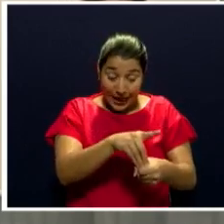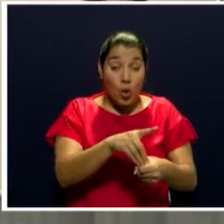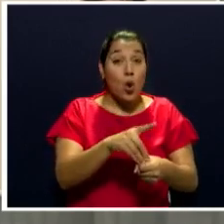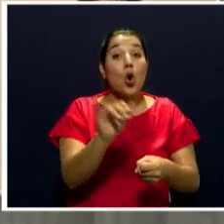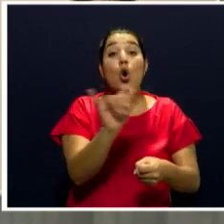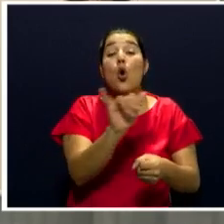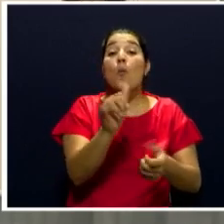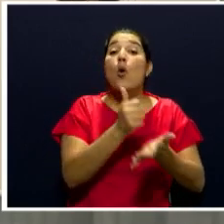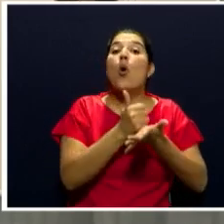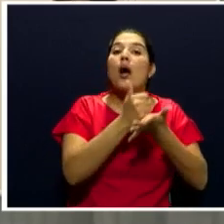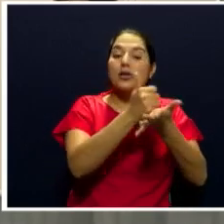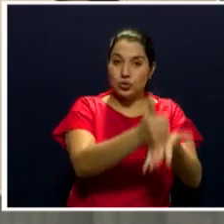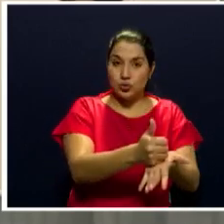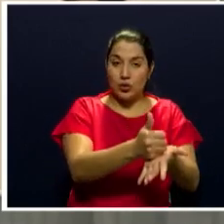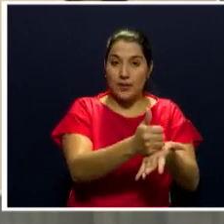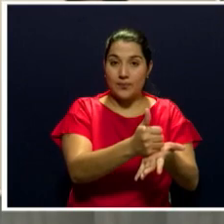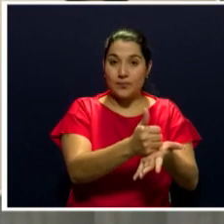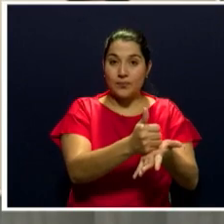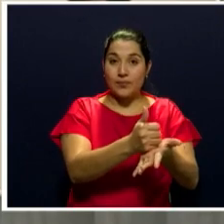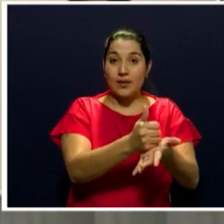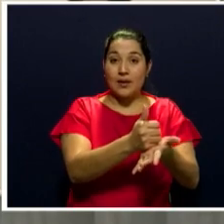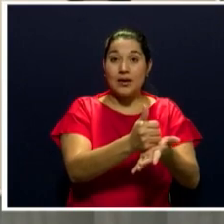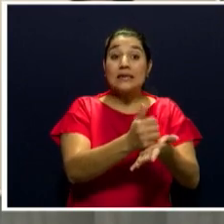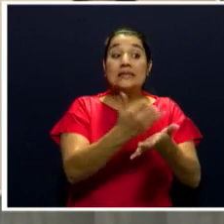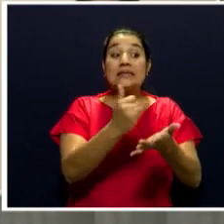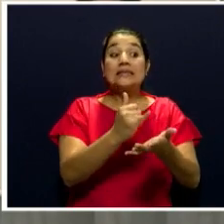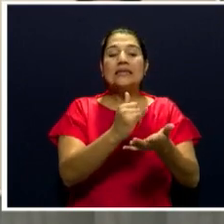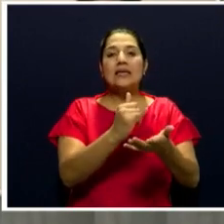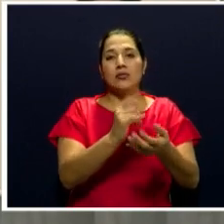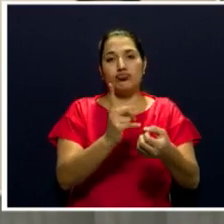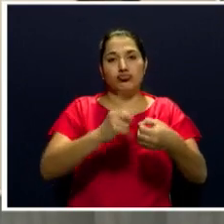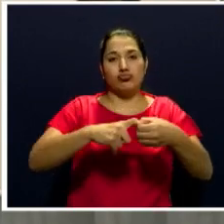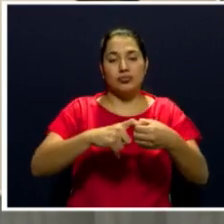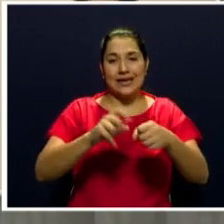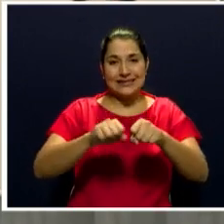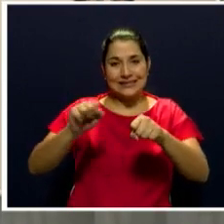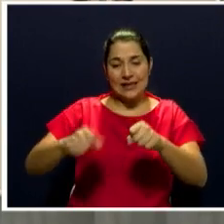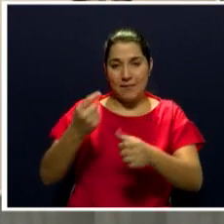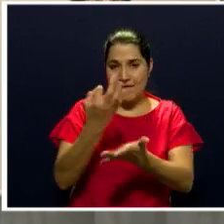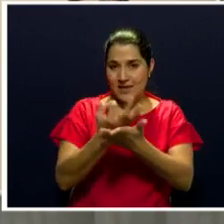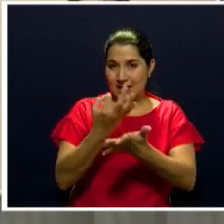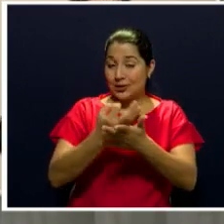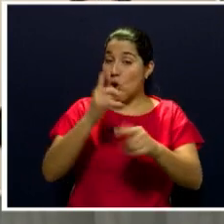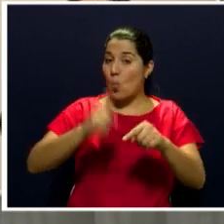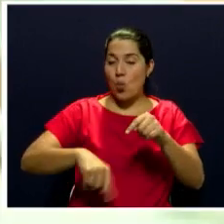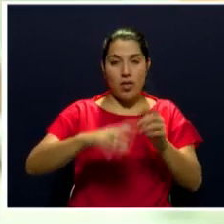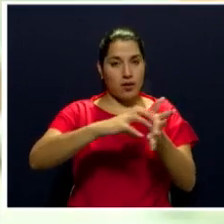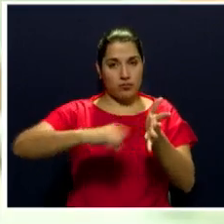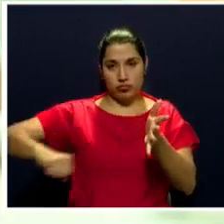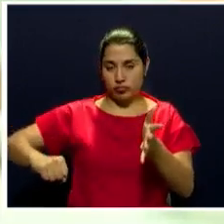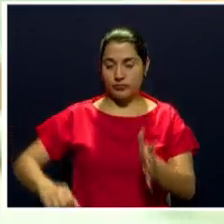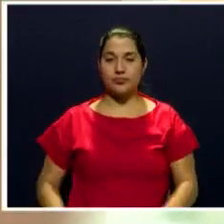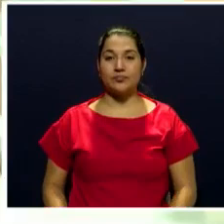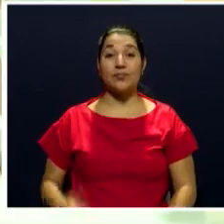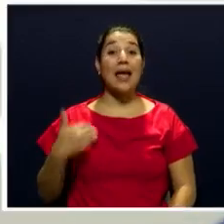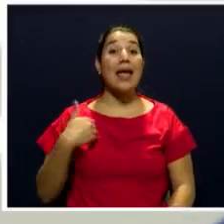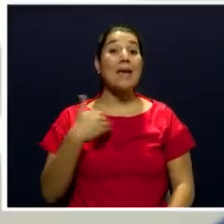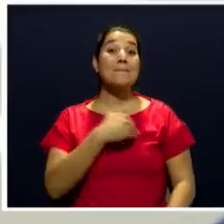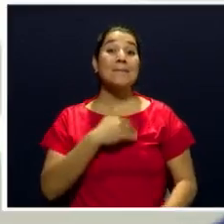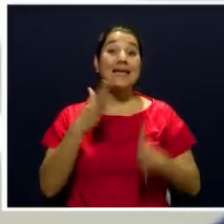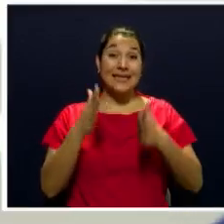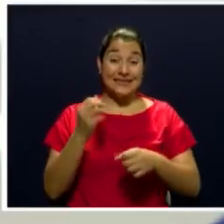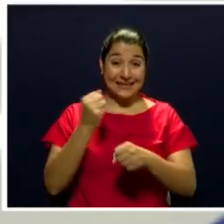de cualquier persona afiliada al sistema financiero tienen ese carácter de inembargabilidad. La ministra de